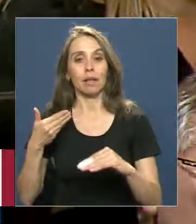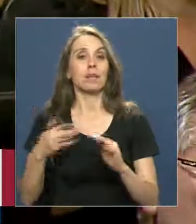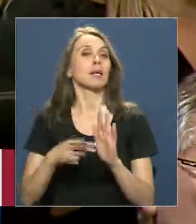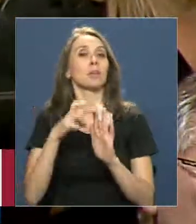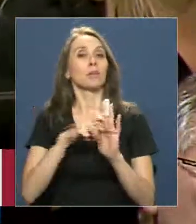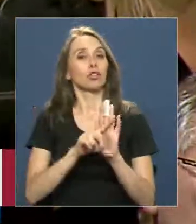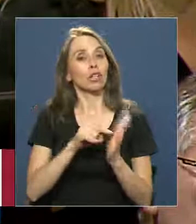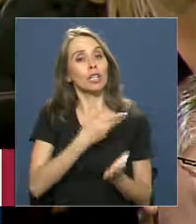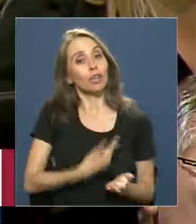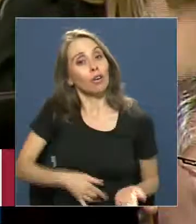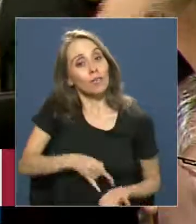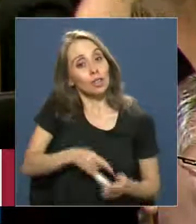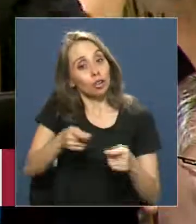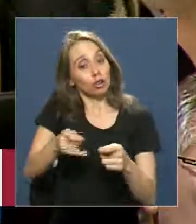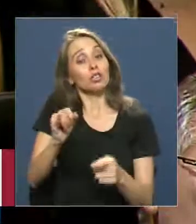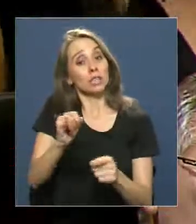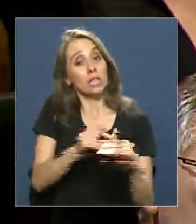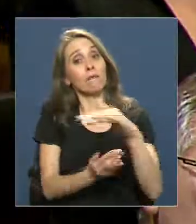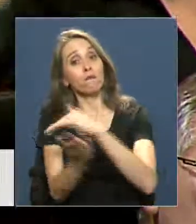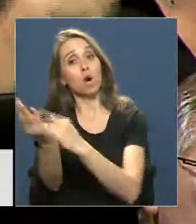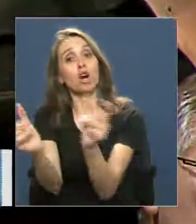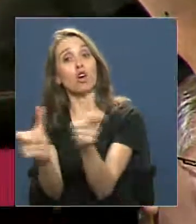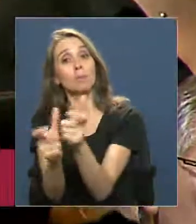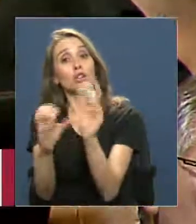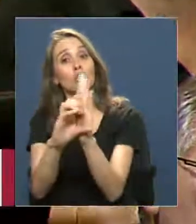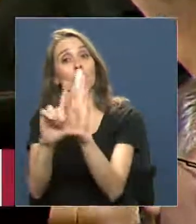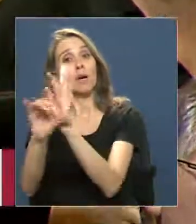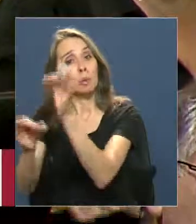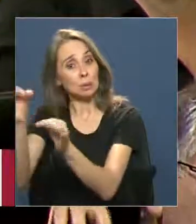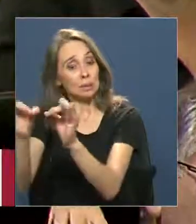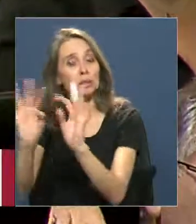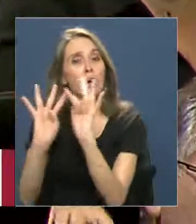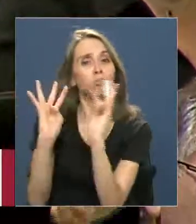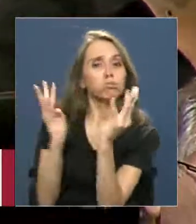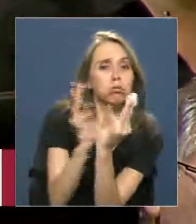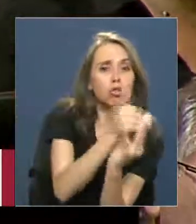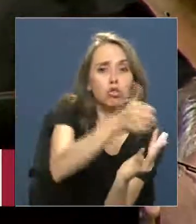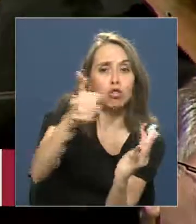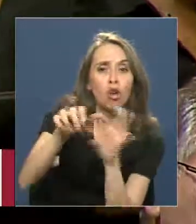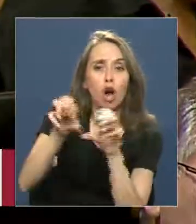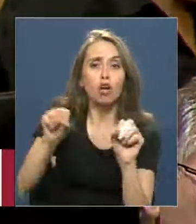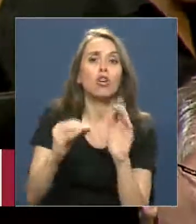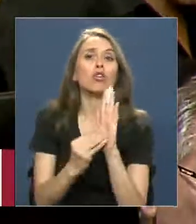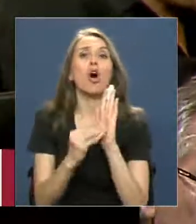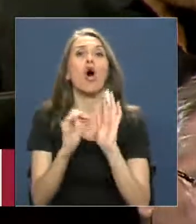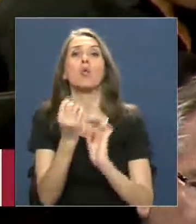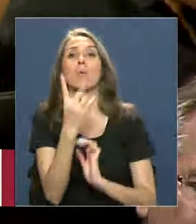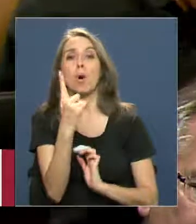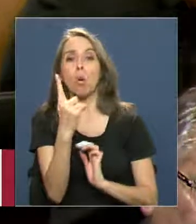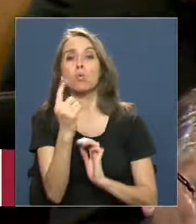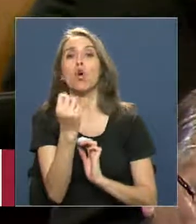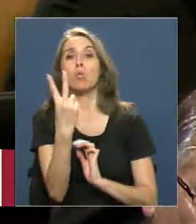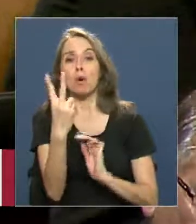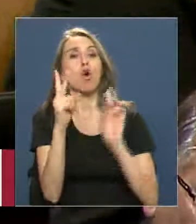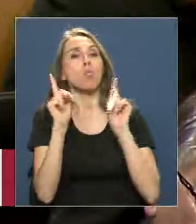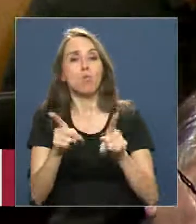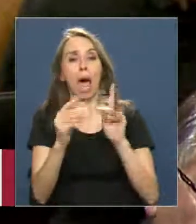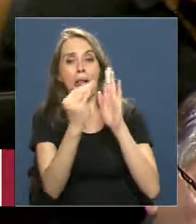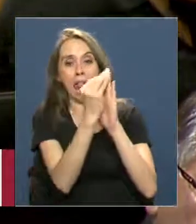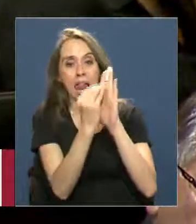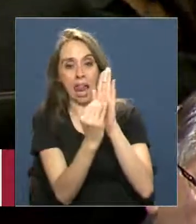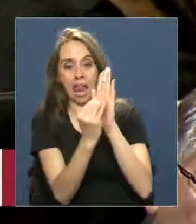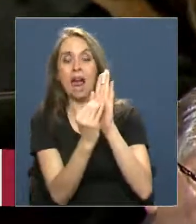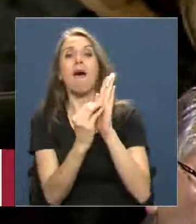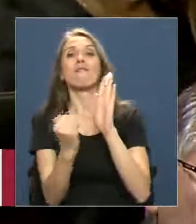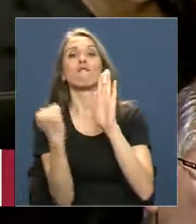mensaje, efectivamente en la Comisión de Constitución se acordó unánimemente dejar vigente el numeral 1 y el numeral 2 y borrar